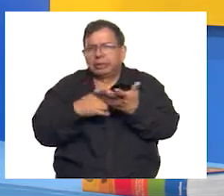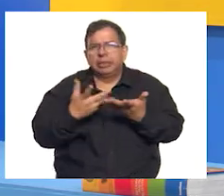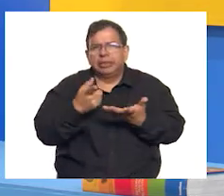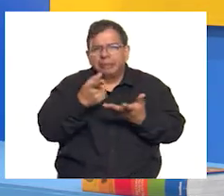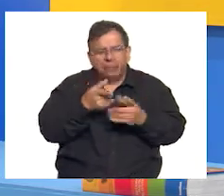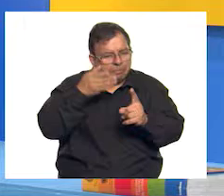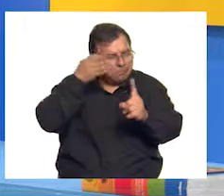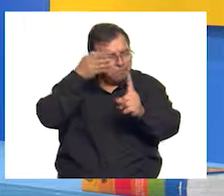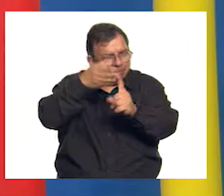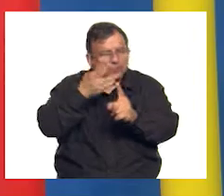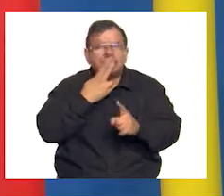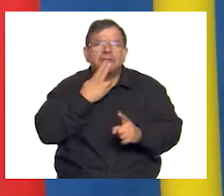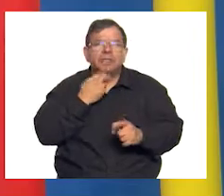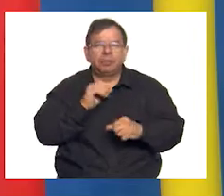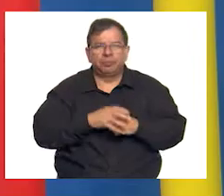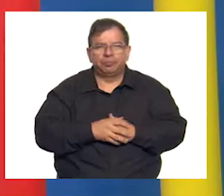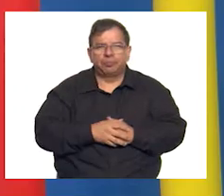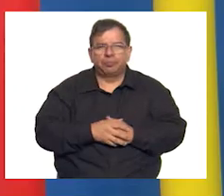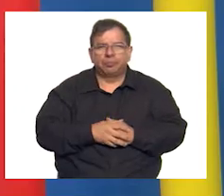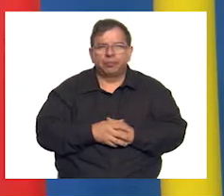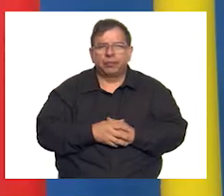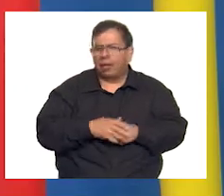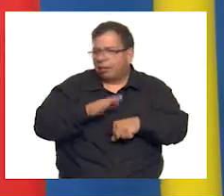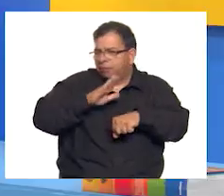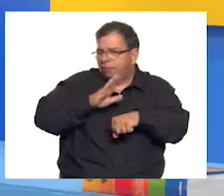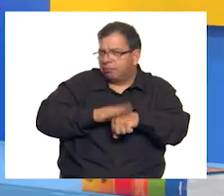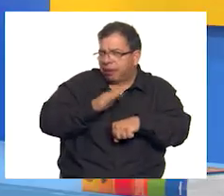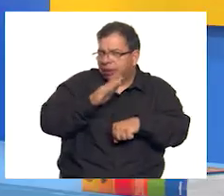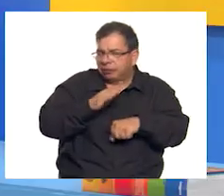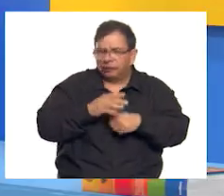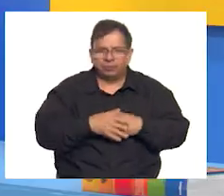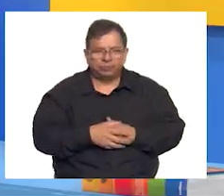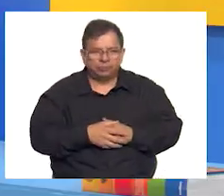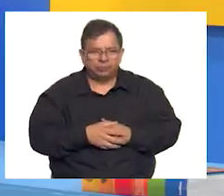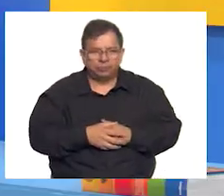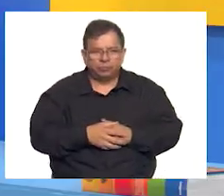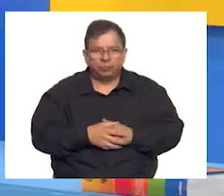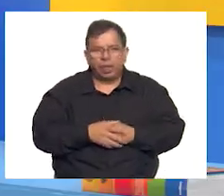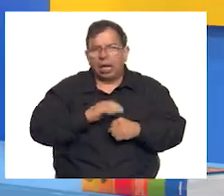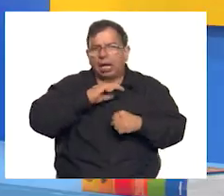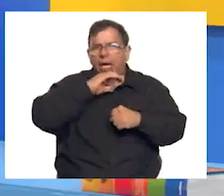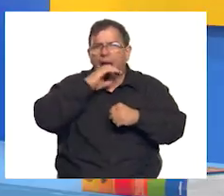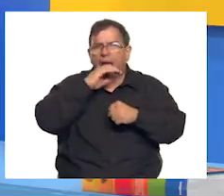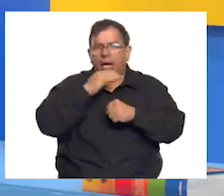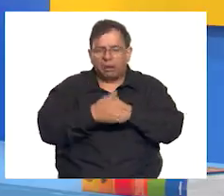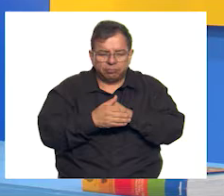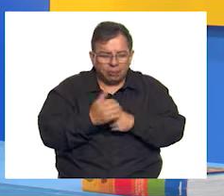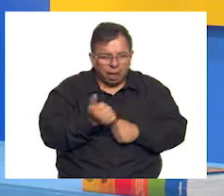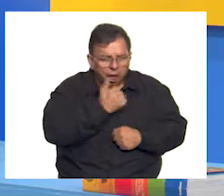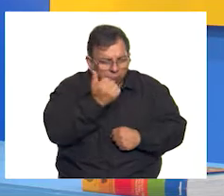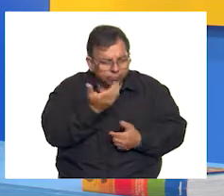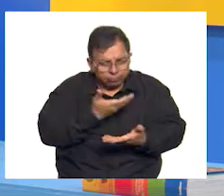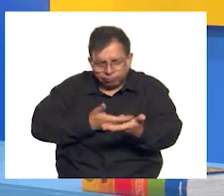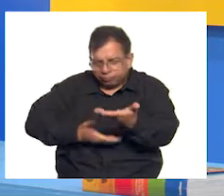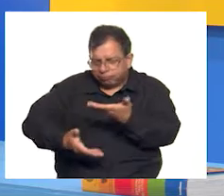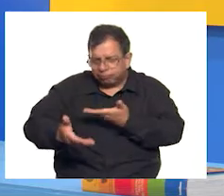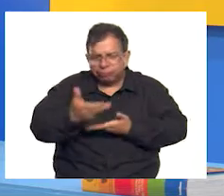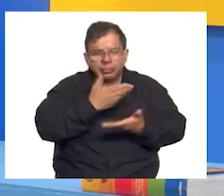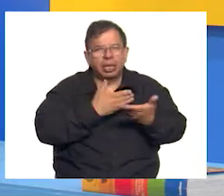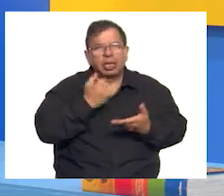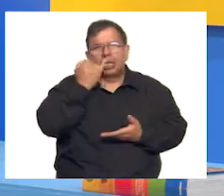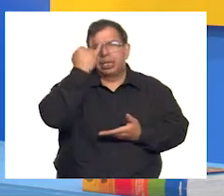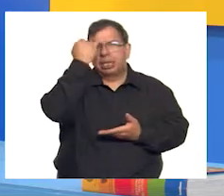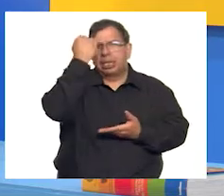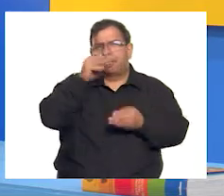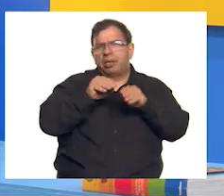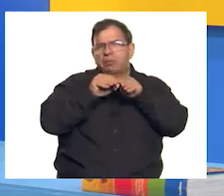su propósito. ¿Y qué más vamos a hacer en esta clase, Gaby? Al terminar, compartiremos con nuestros estudiantes algunas ideas para